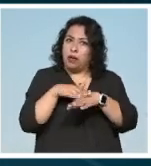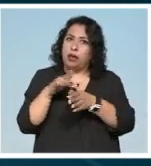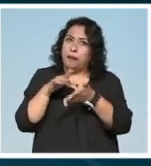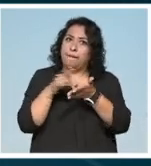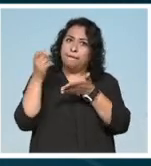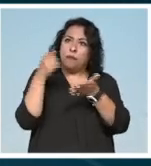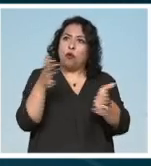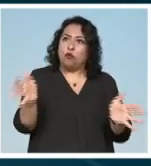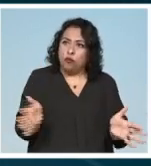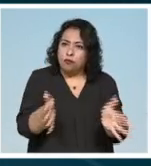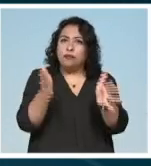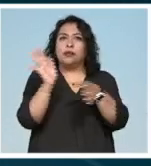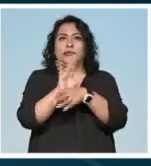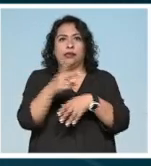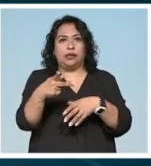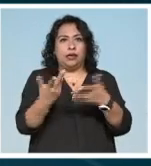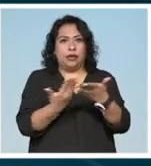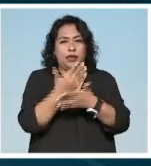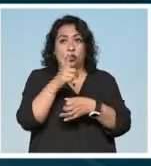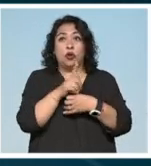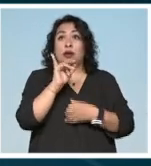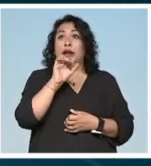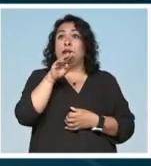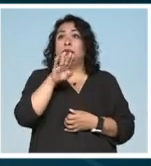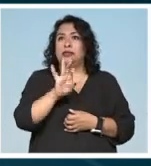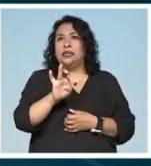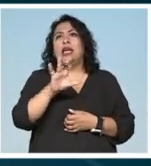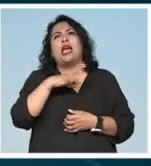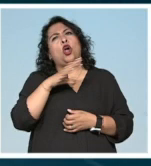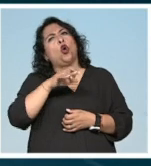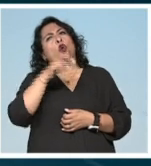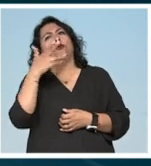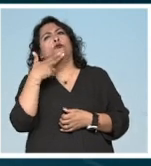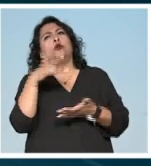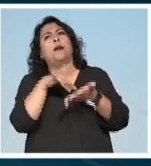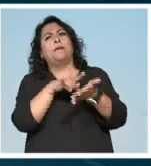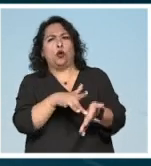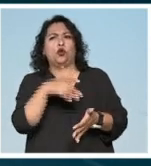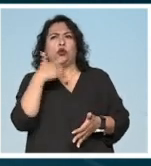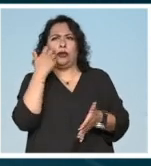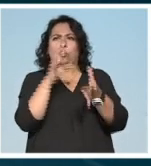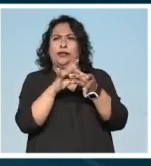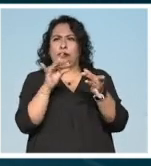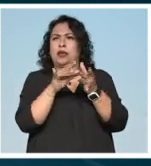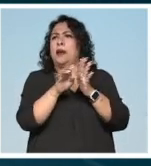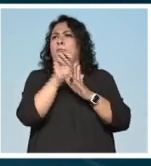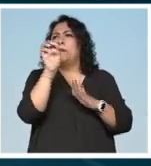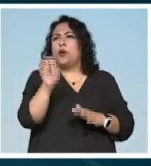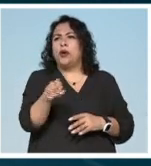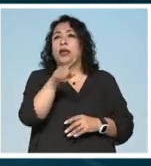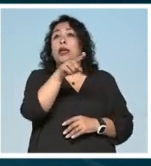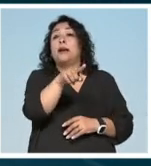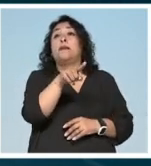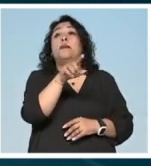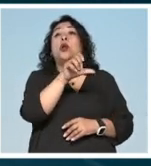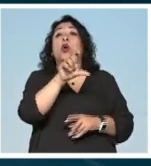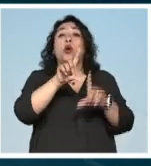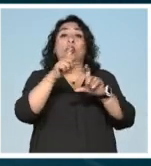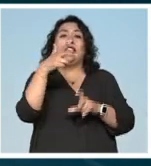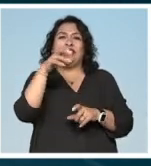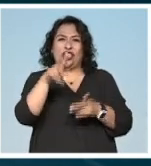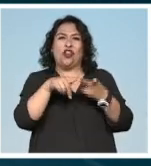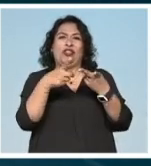para fomentar el cine nacional. El IMCINE tiene otros instrumentos de apoyo que quisiera mencionar, por ejemplo, la escritura de guión y